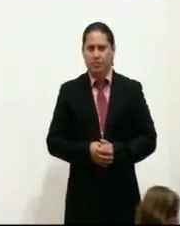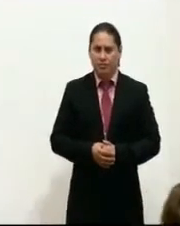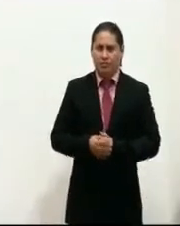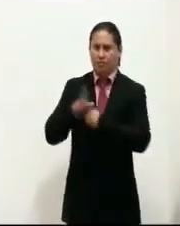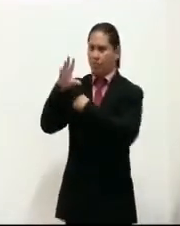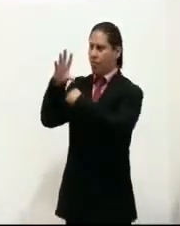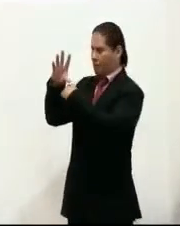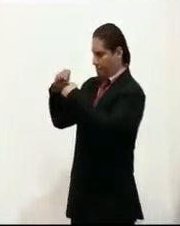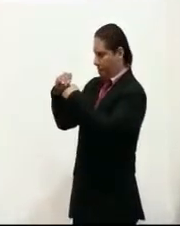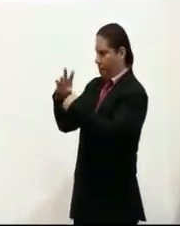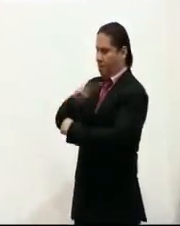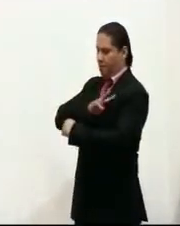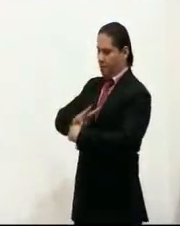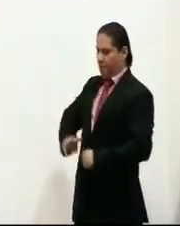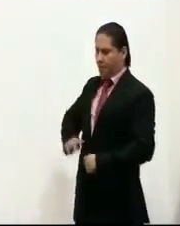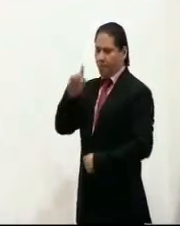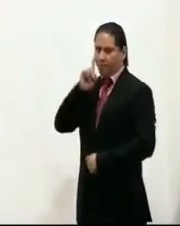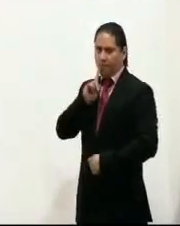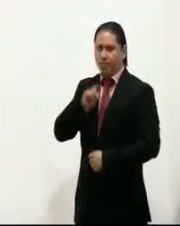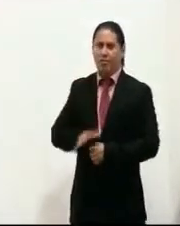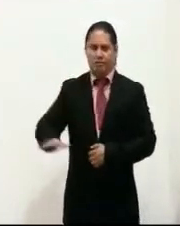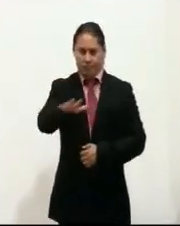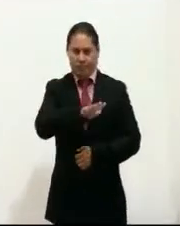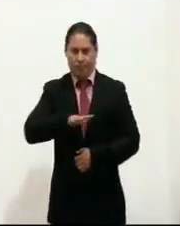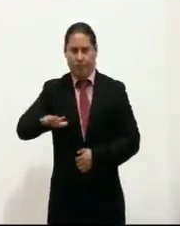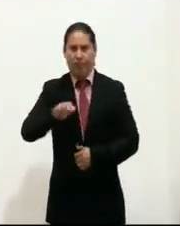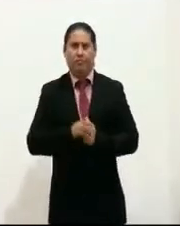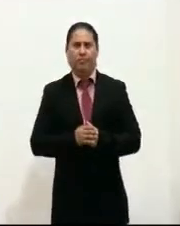Su permiso, diputada vicepresidenta, honorable asamblea.